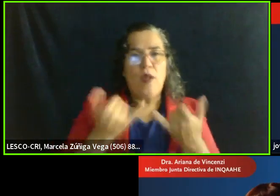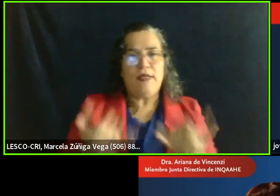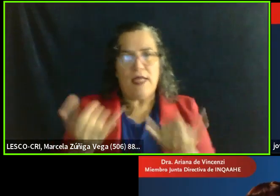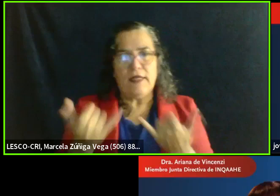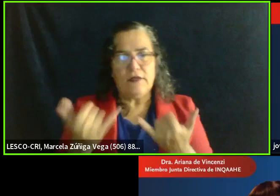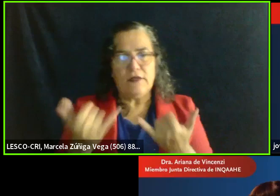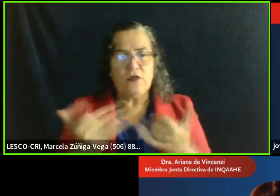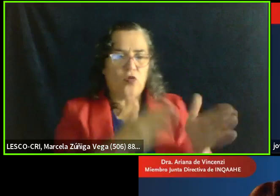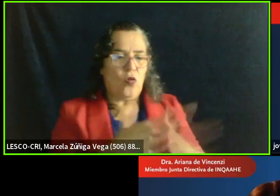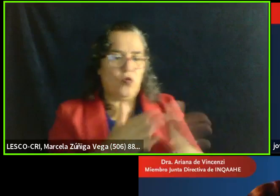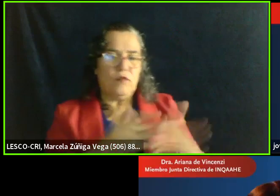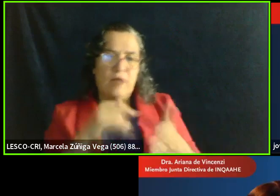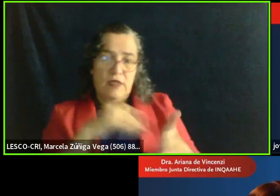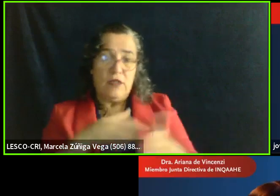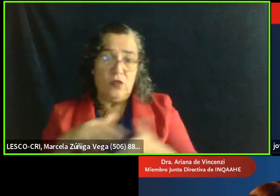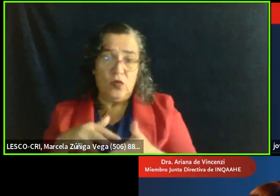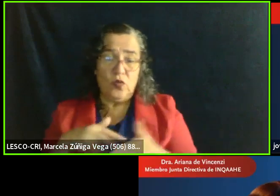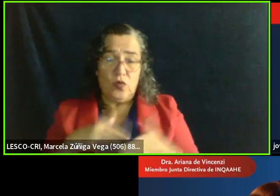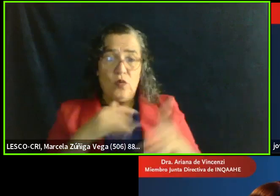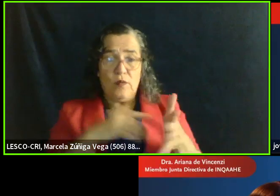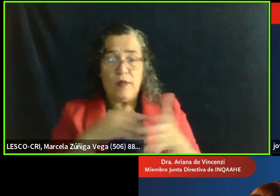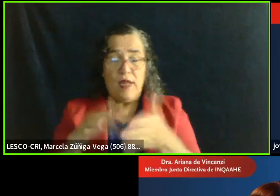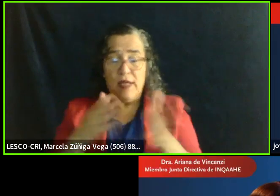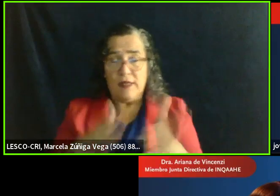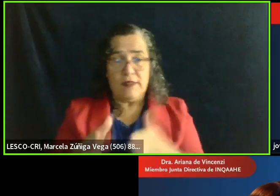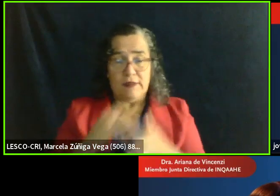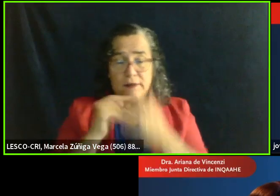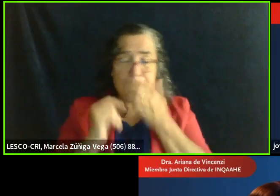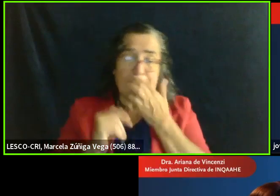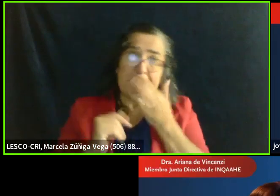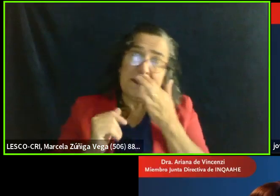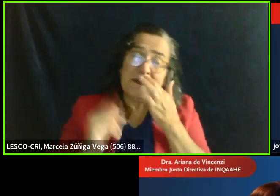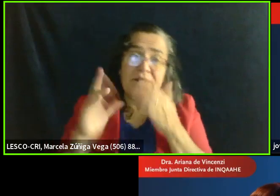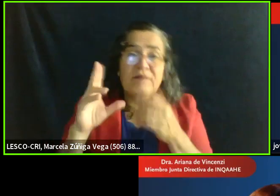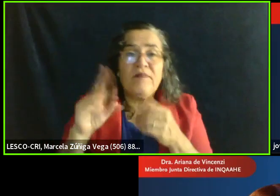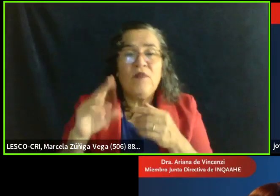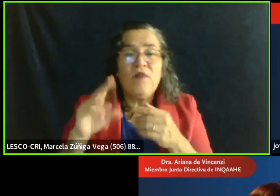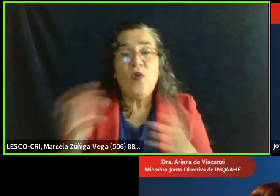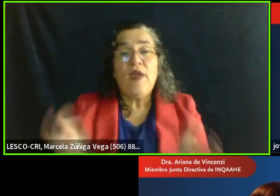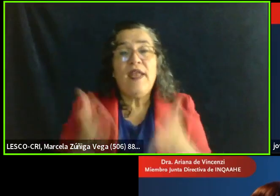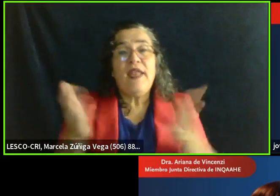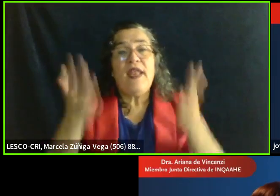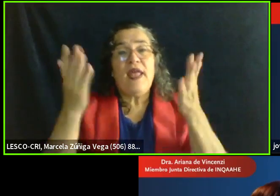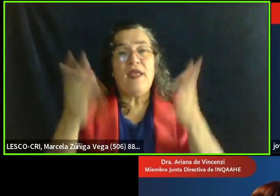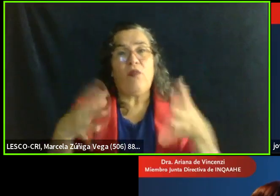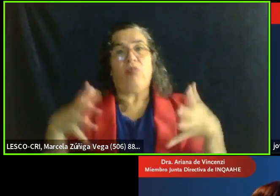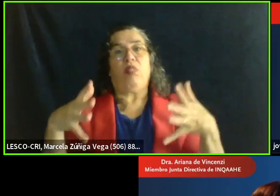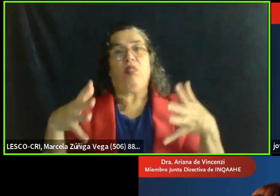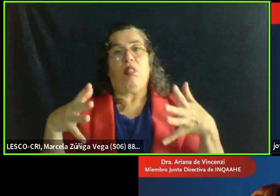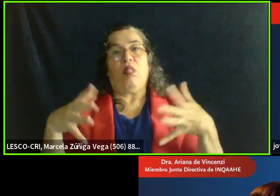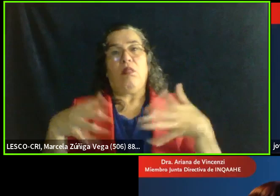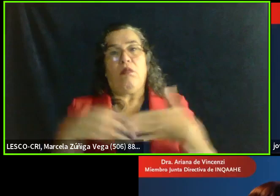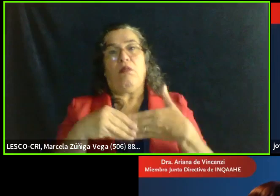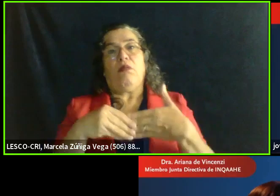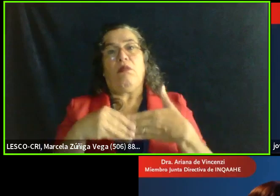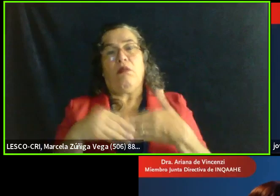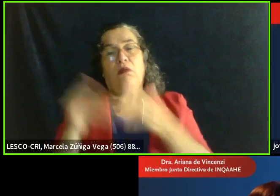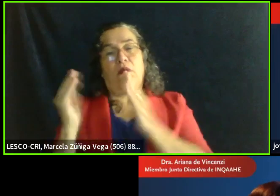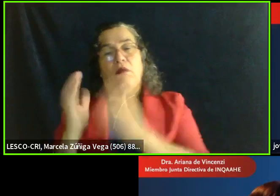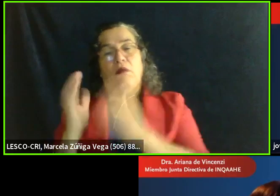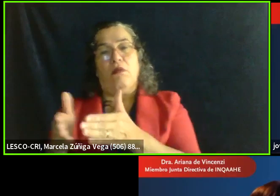planes de estudio, los planes de estudios y no generar rigidez que impida